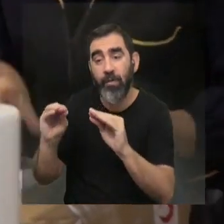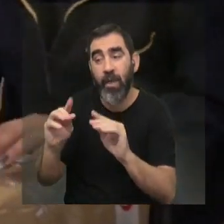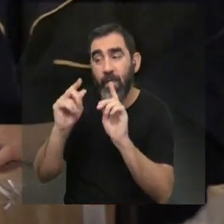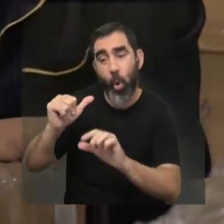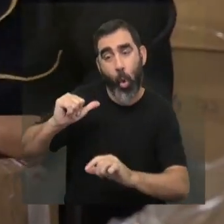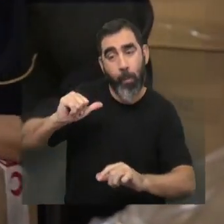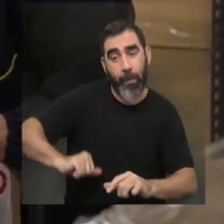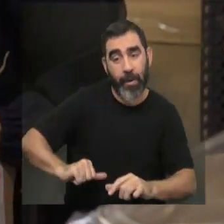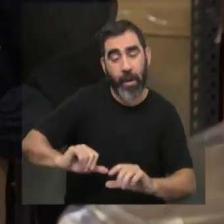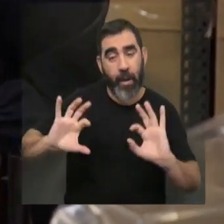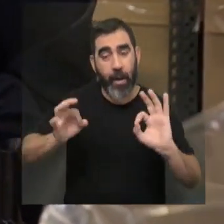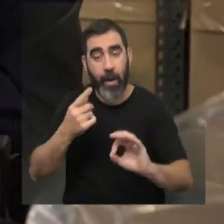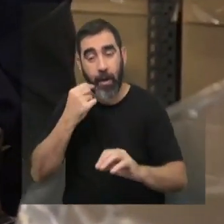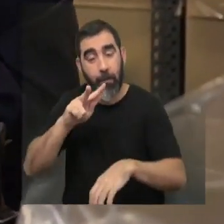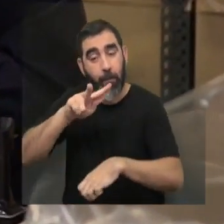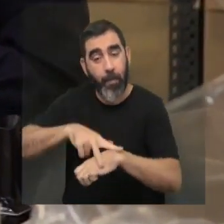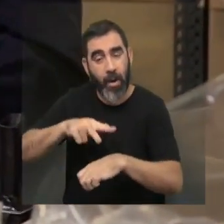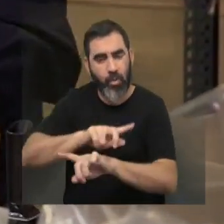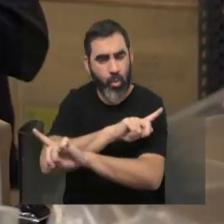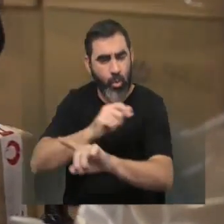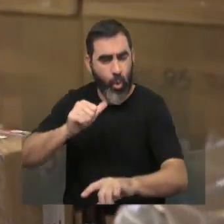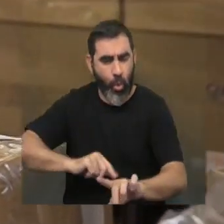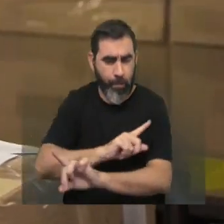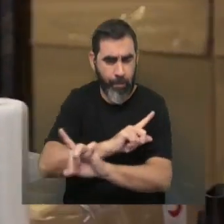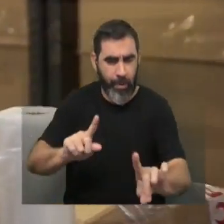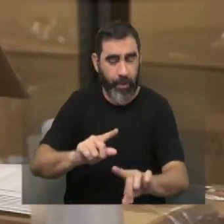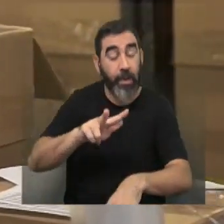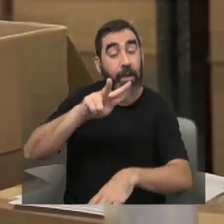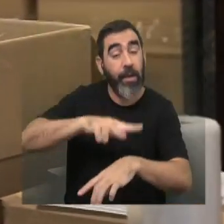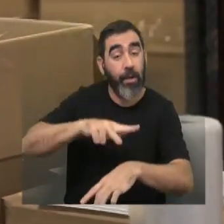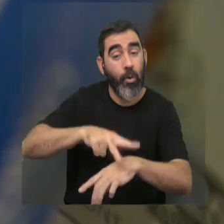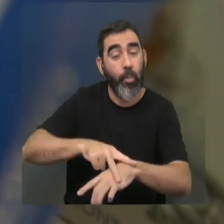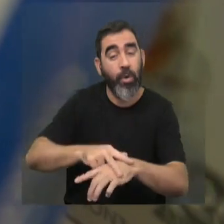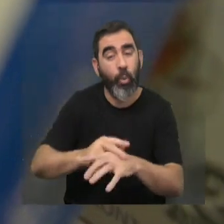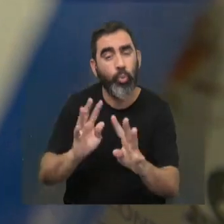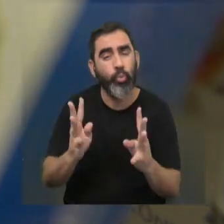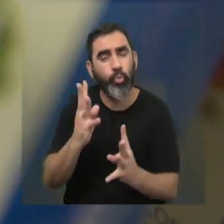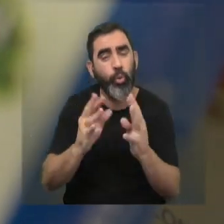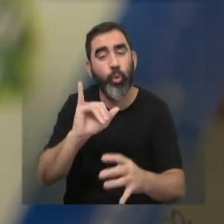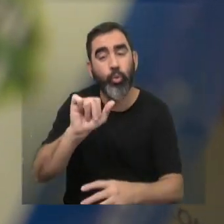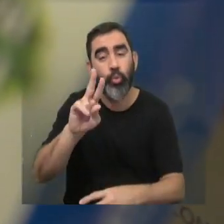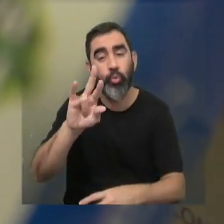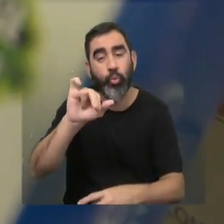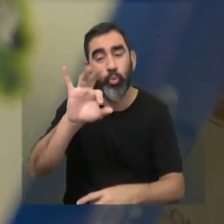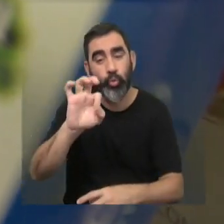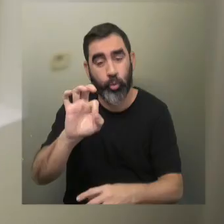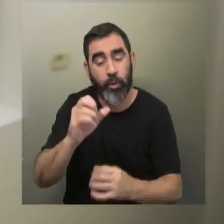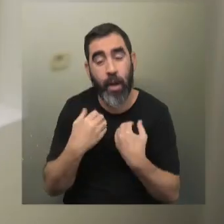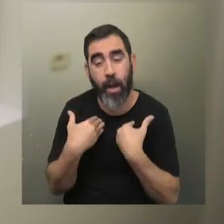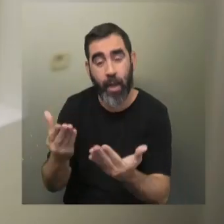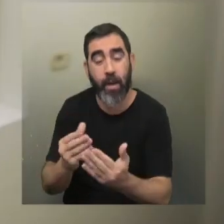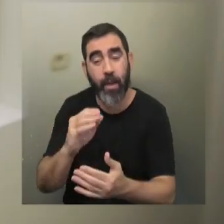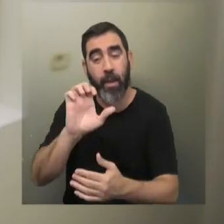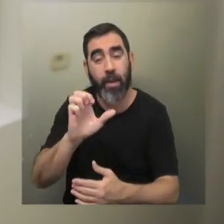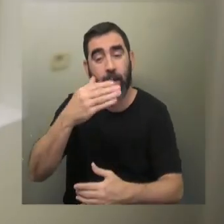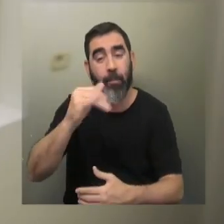que operar, y el hermano le recomendó que no se operara. Y le recomendó una hierba y le regaló un libro. La hierba se llama epilobio